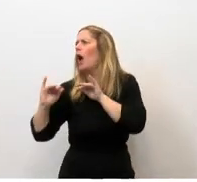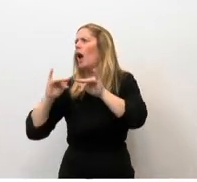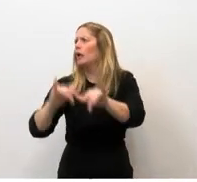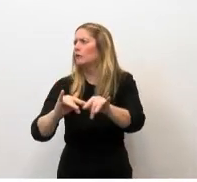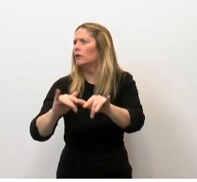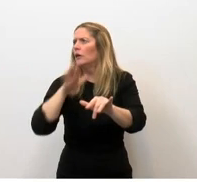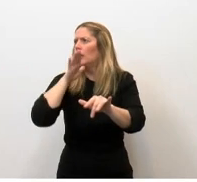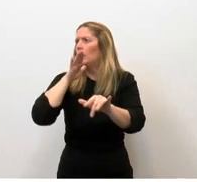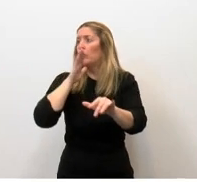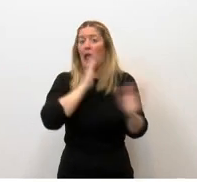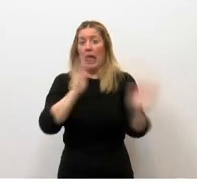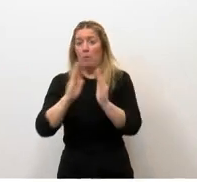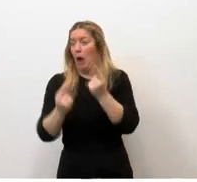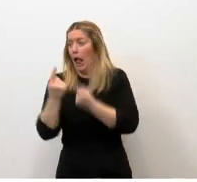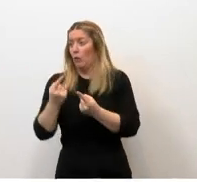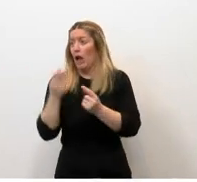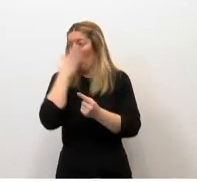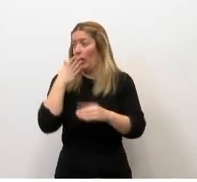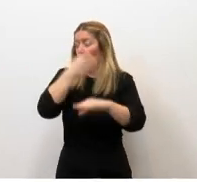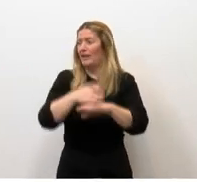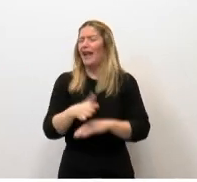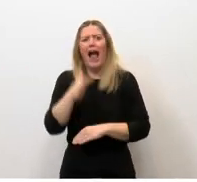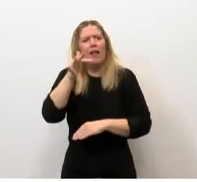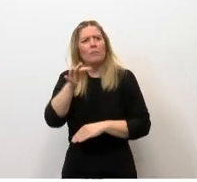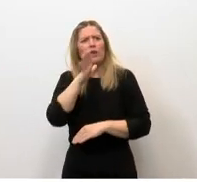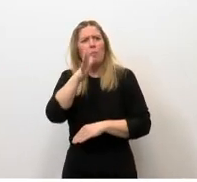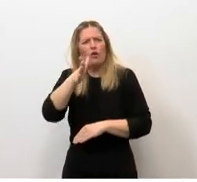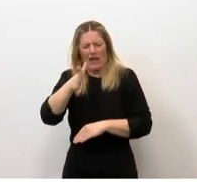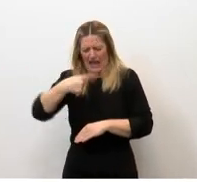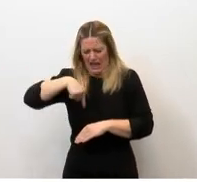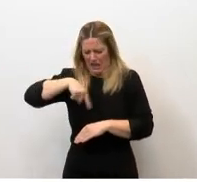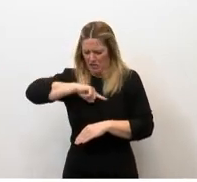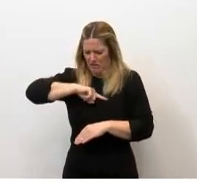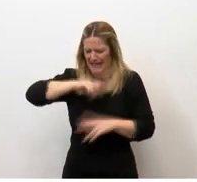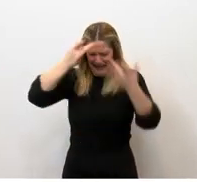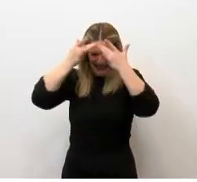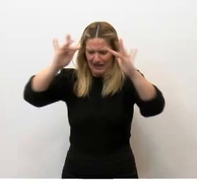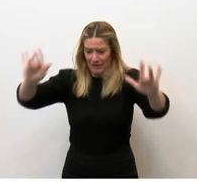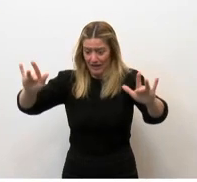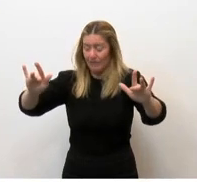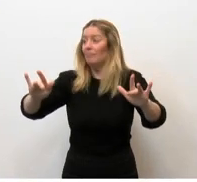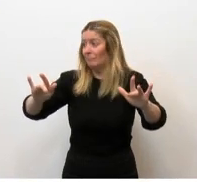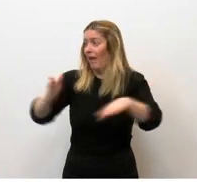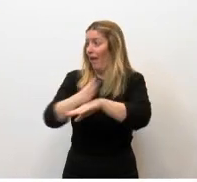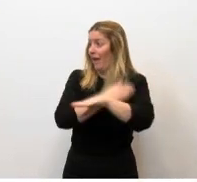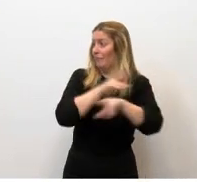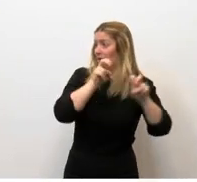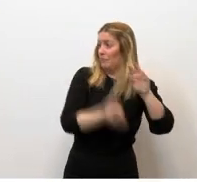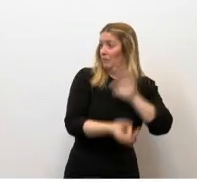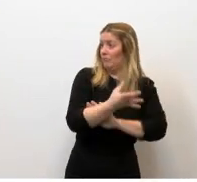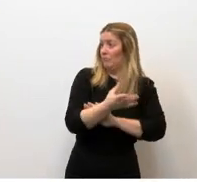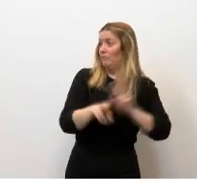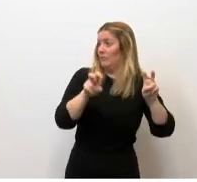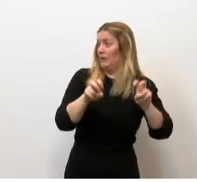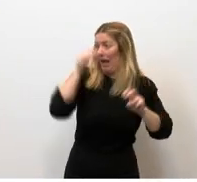escuela. Además, ¿por qué tenemos que sensibilizar? Ya ha salido antes el tema de la inteligencia artificial.